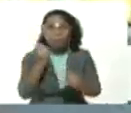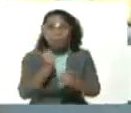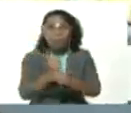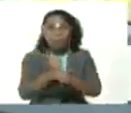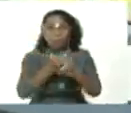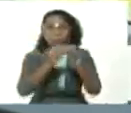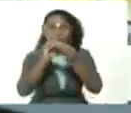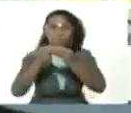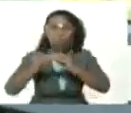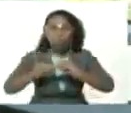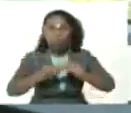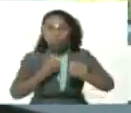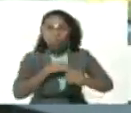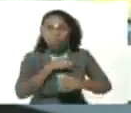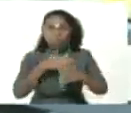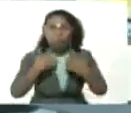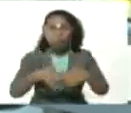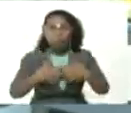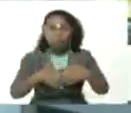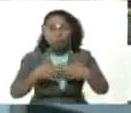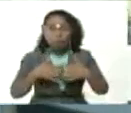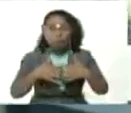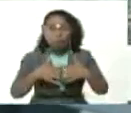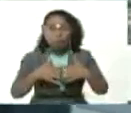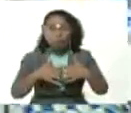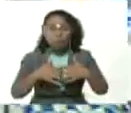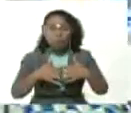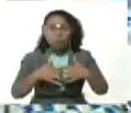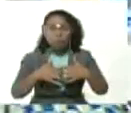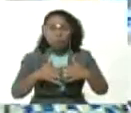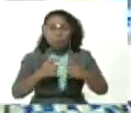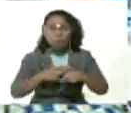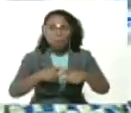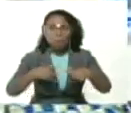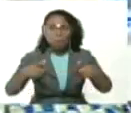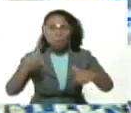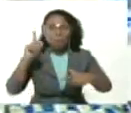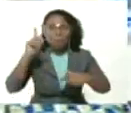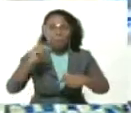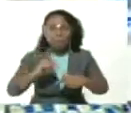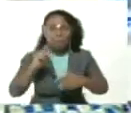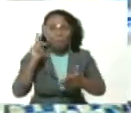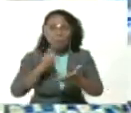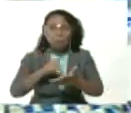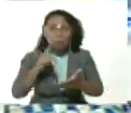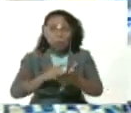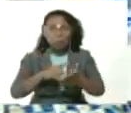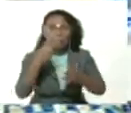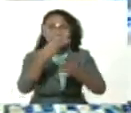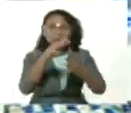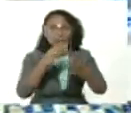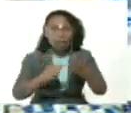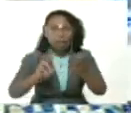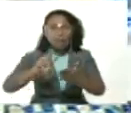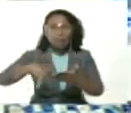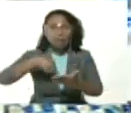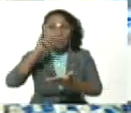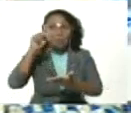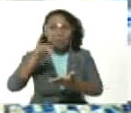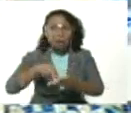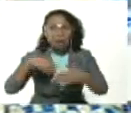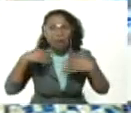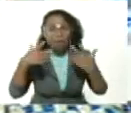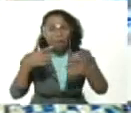capacidades operativas de nuestras empresas y incremento también de presencia de producto nacional en